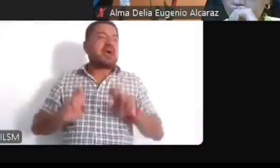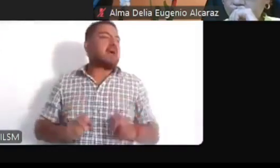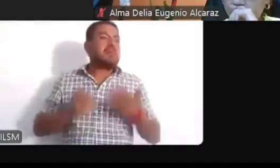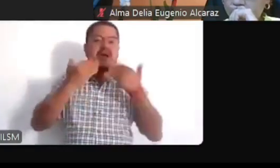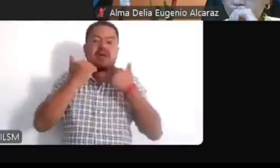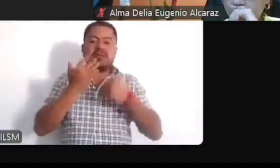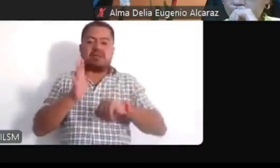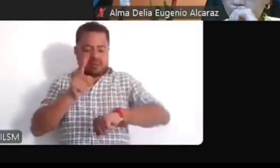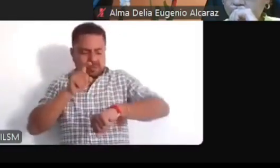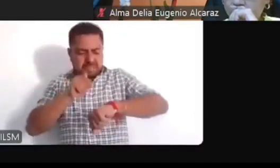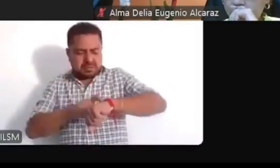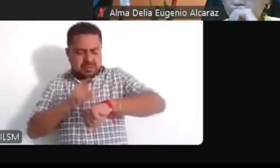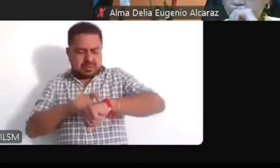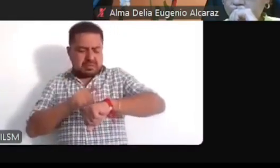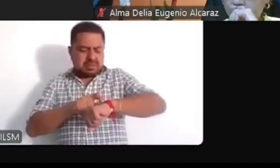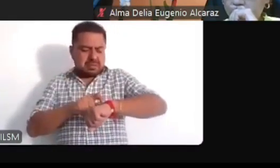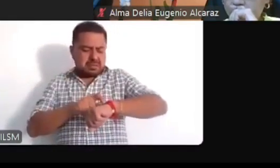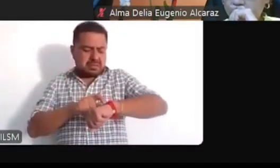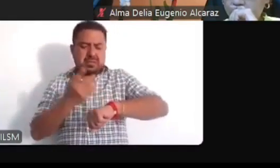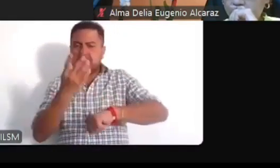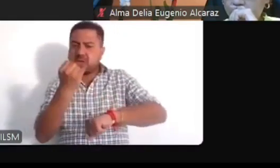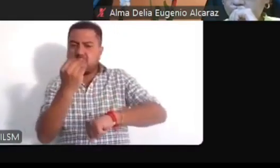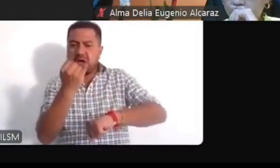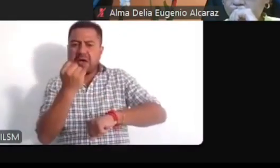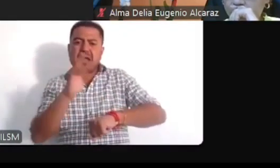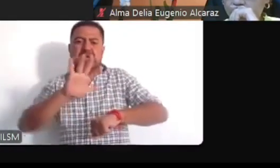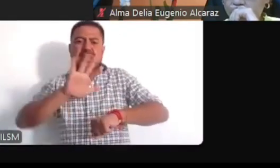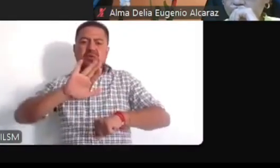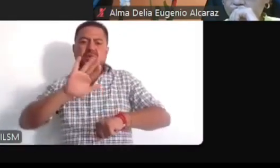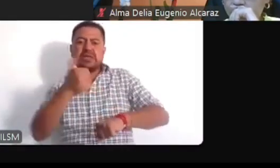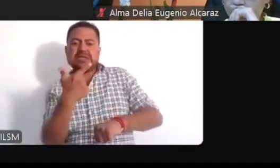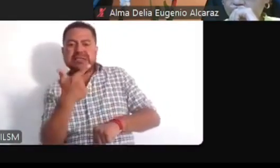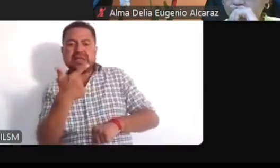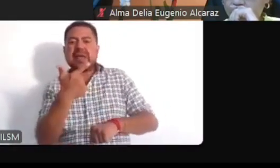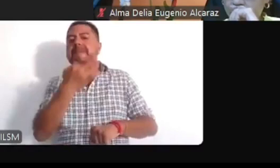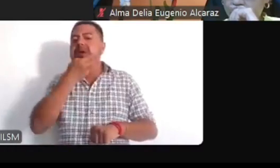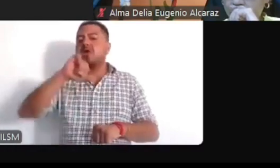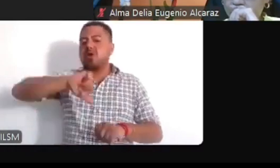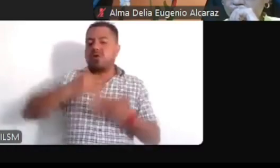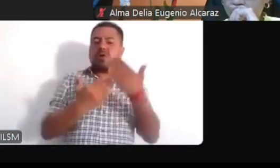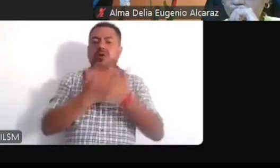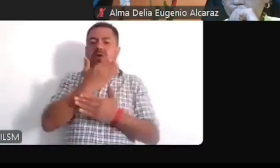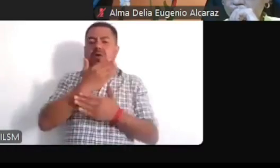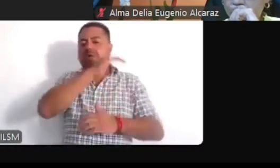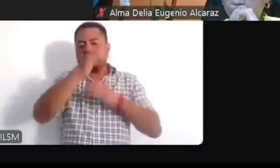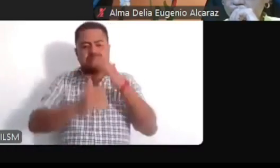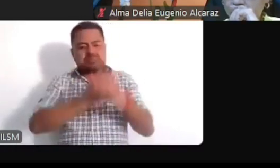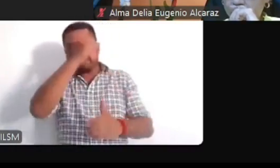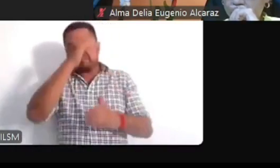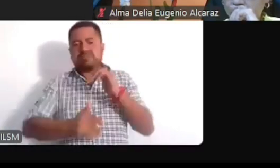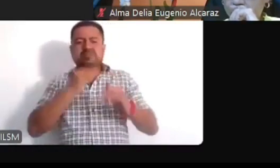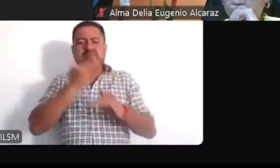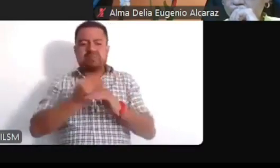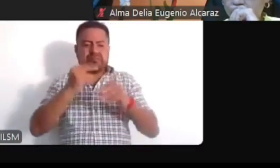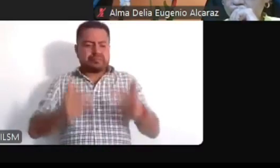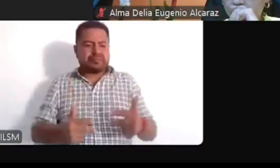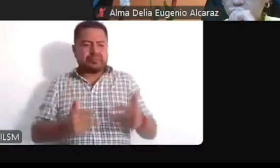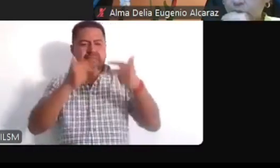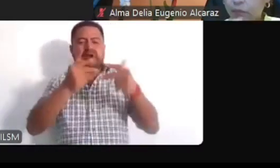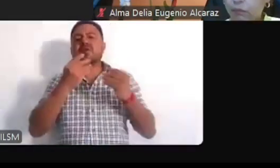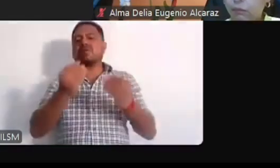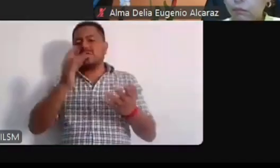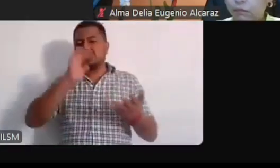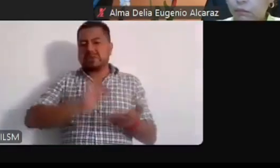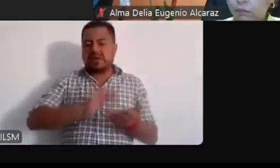tratar siendo las 957 minutos s concluida la presente sesión Muchas